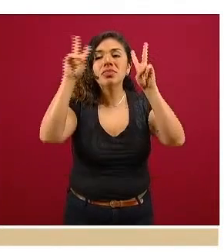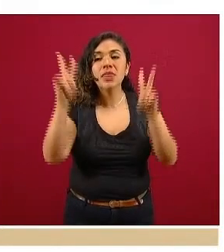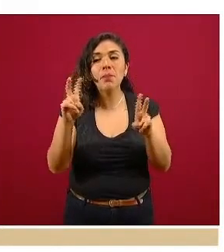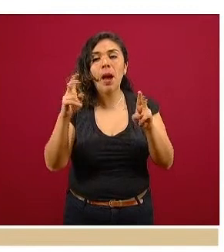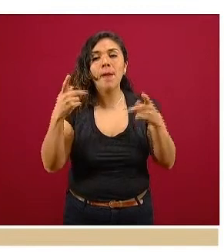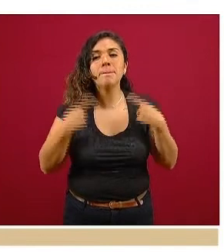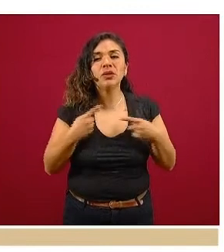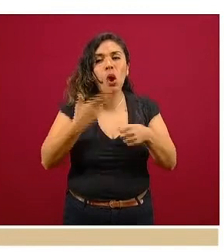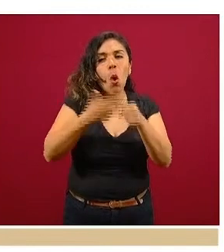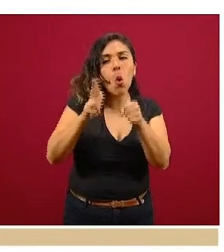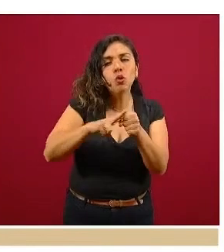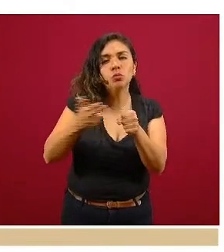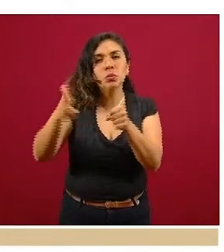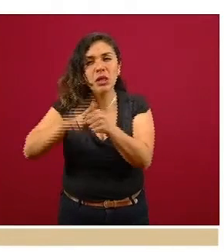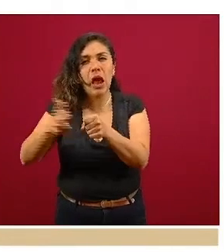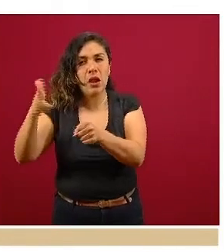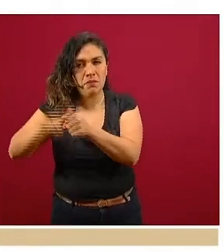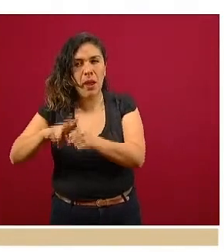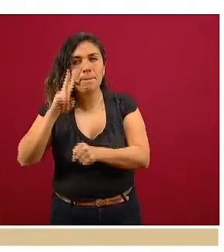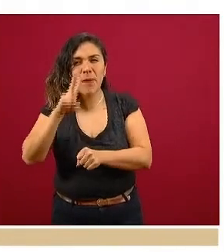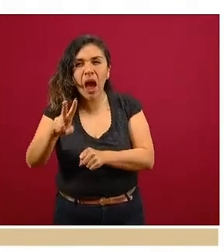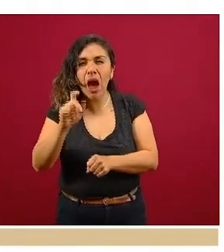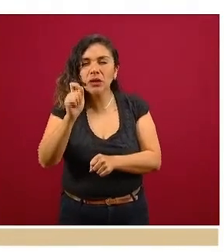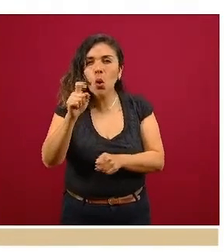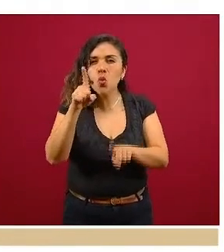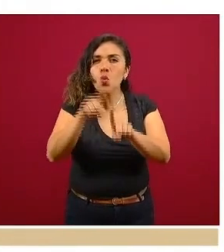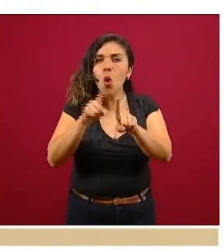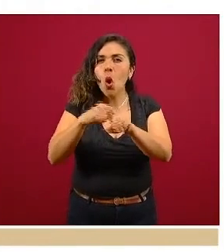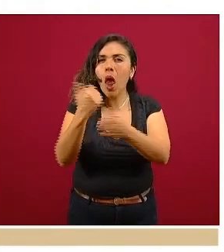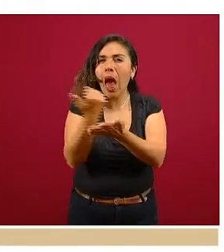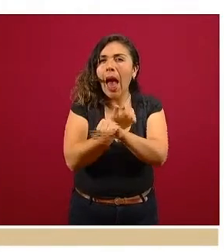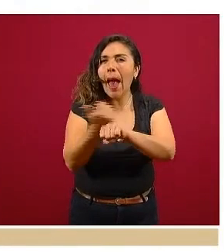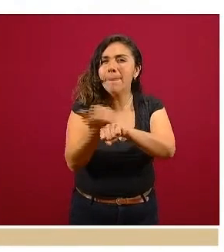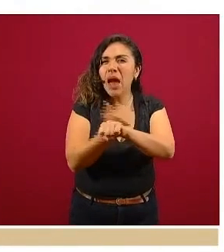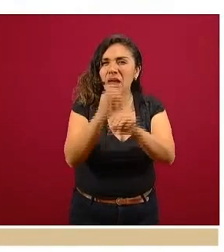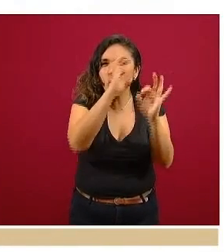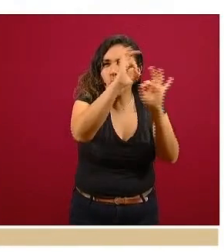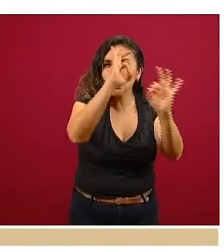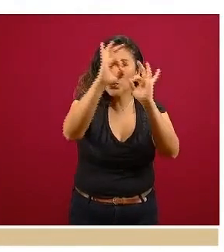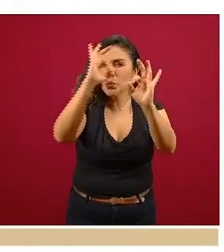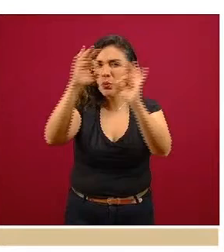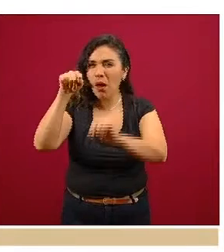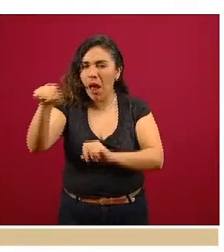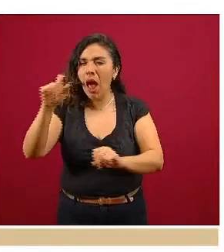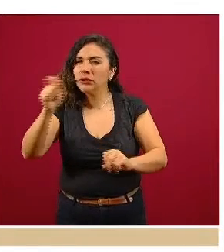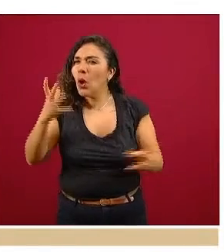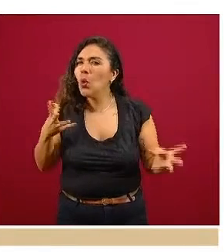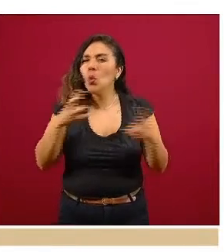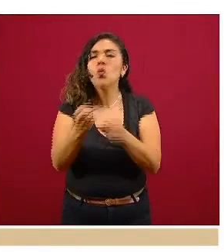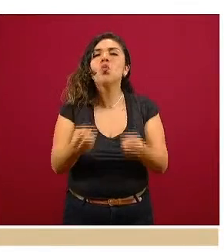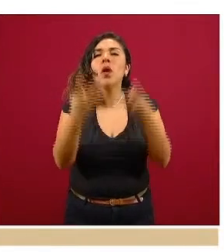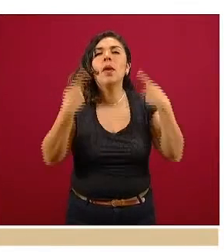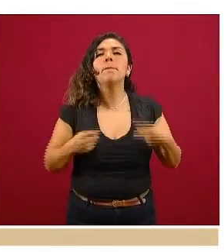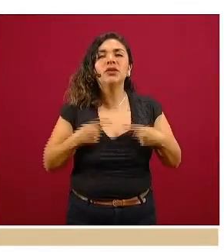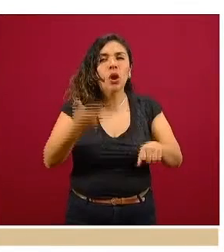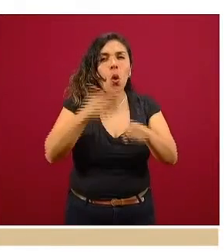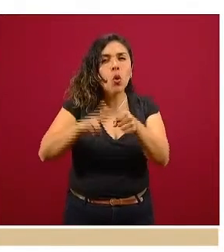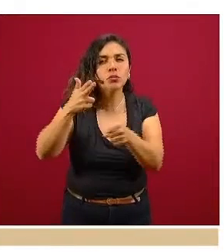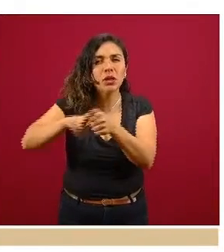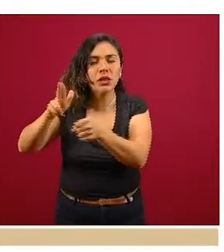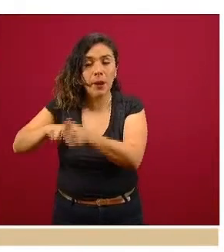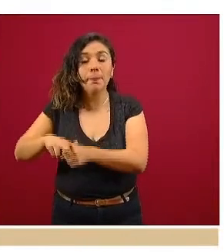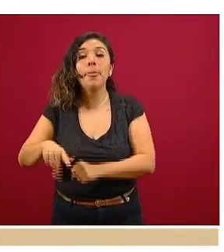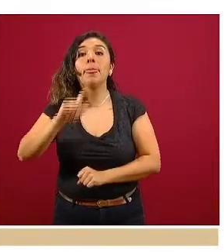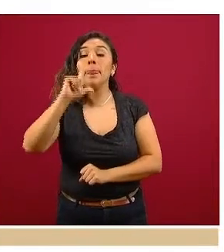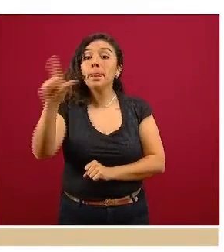las hospitalizaciones, viendo lógicamente la línea amarilla con los círculos amarillos, que es el total de personas hospitalizadas, y ya